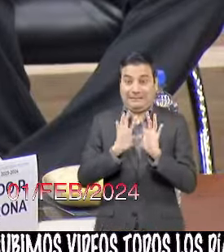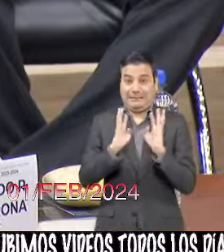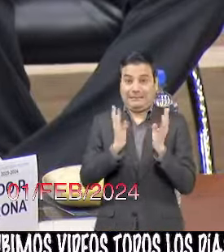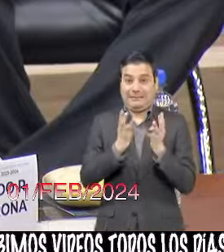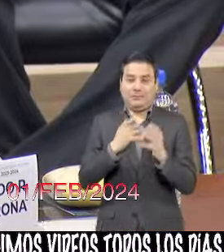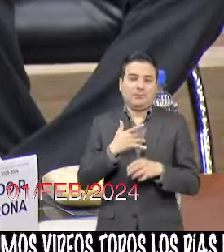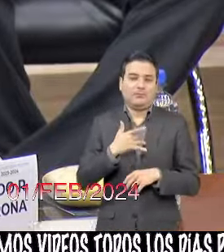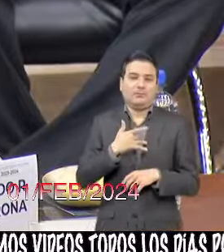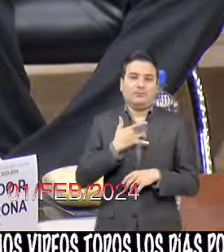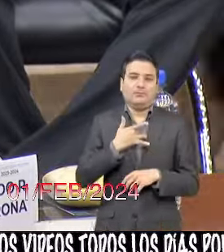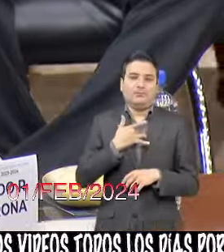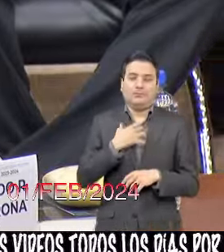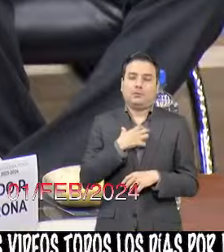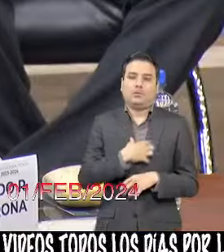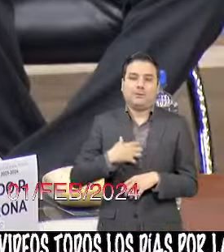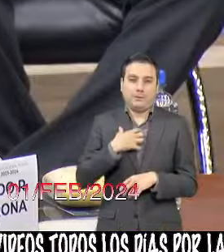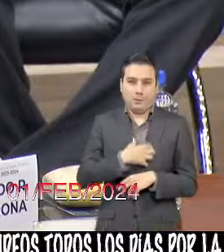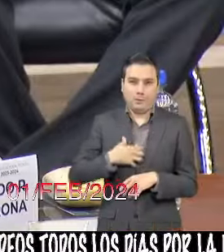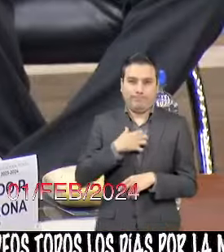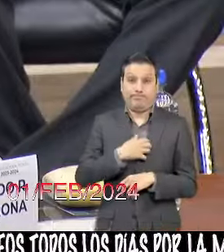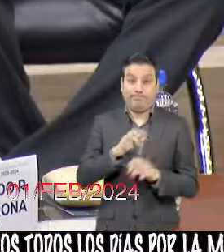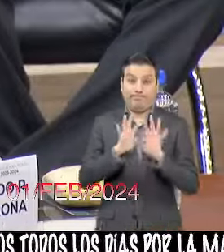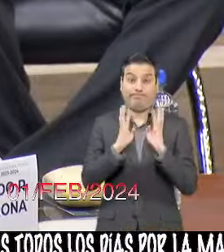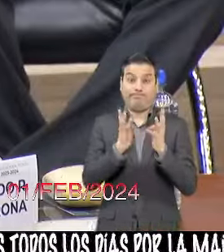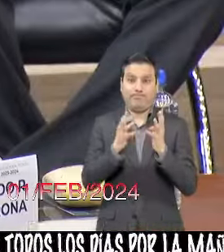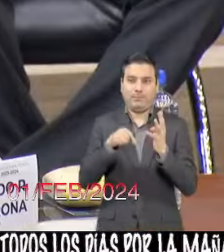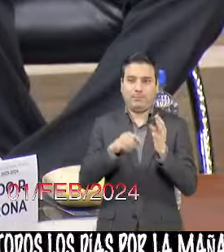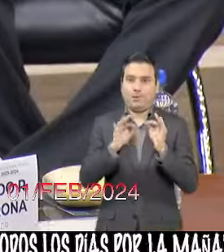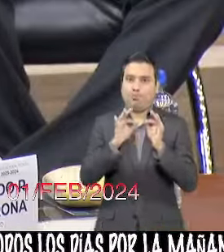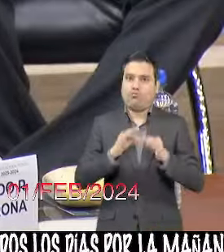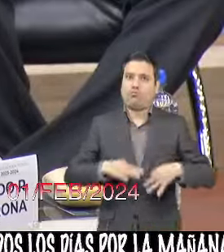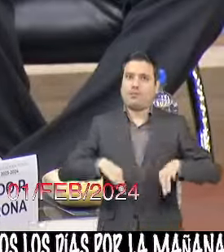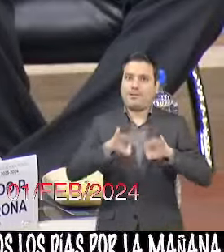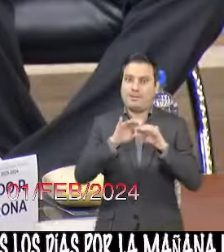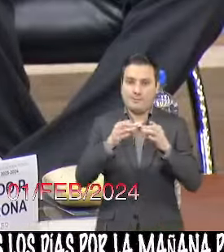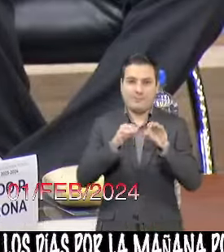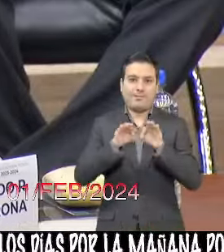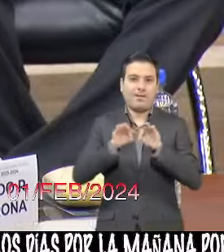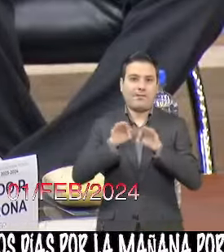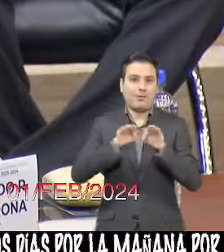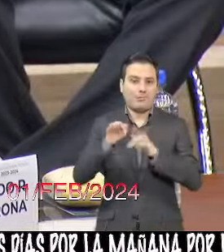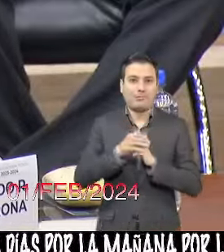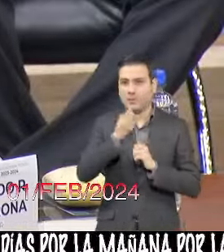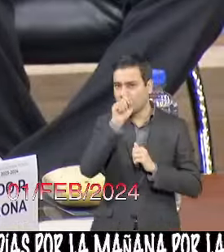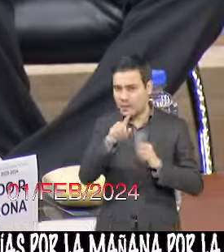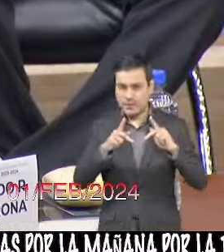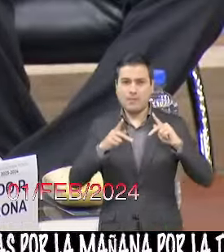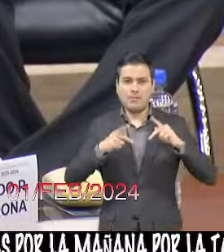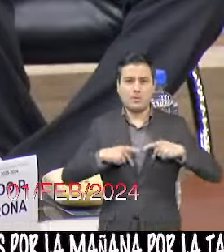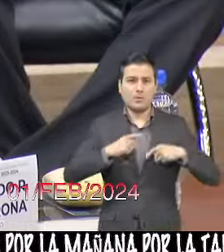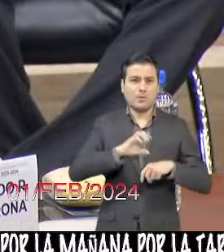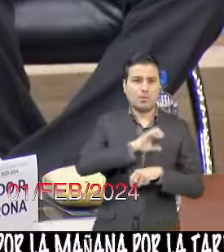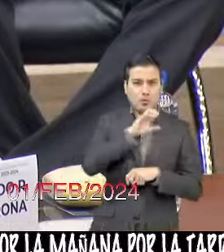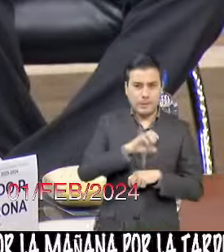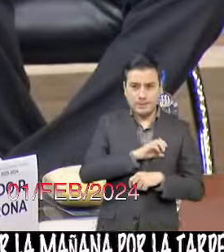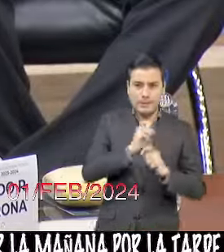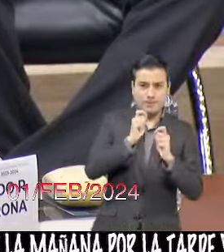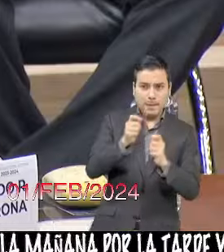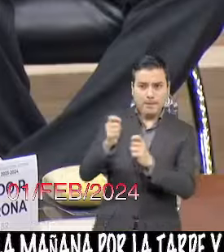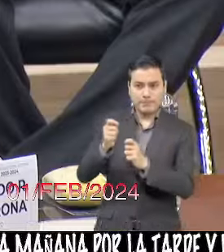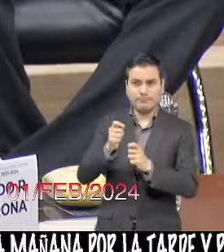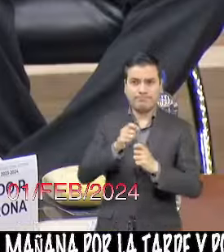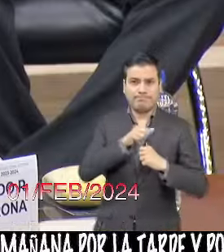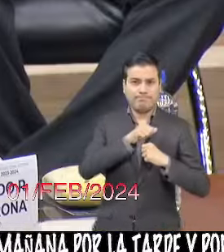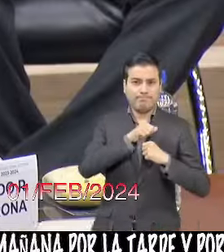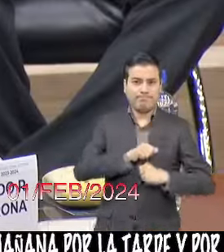espacio que jugará pues un papel relevantísimo, como lo jugarán los ciudadanos y ciudadanas que sean elegidos para